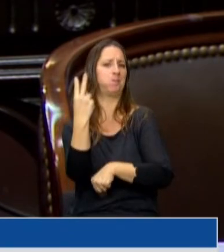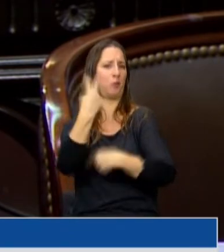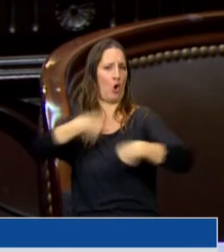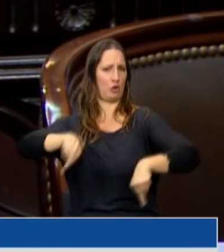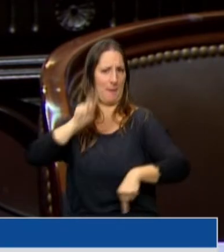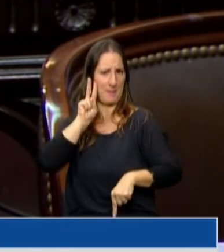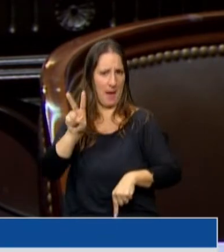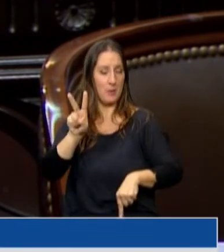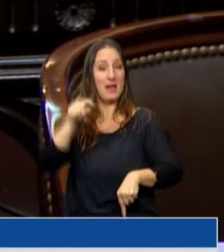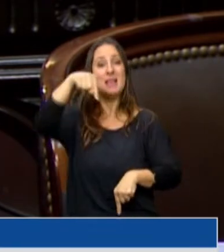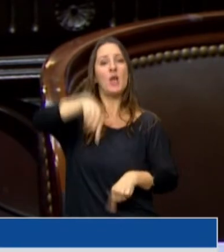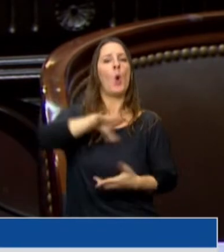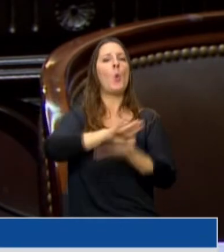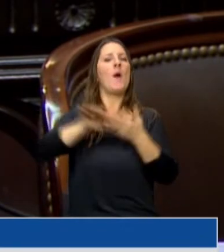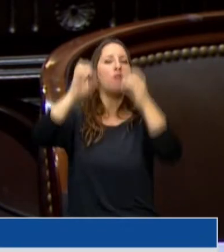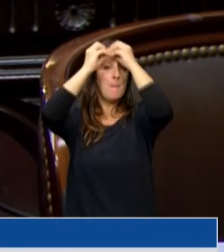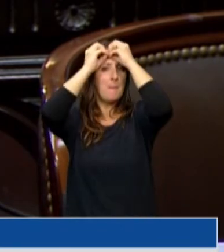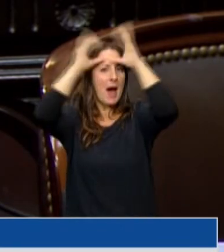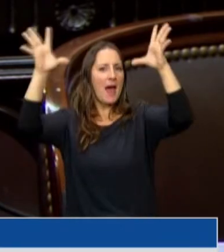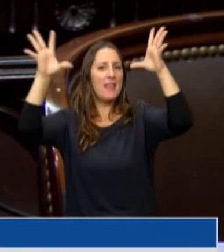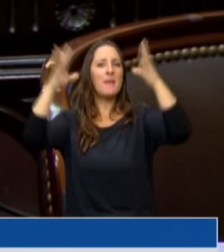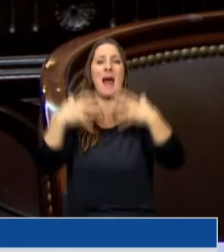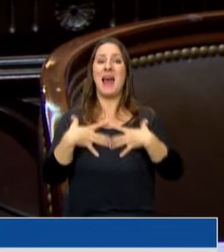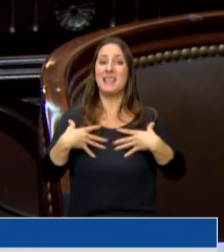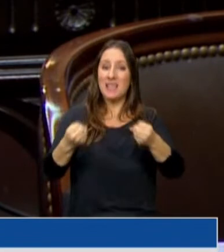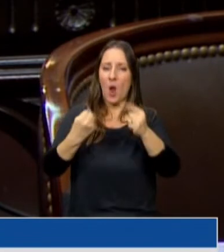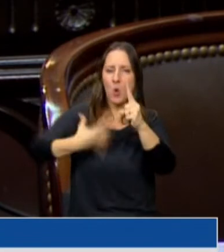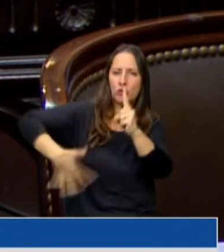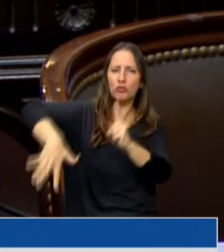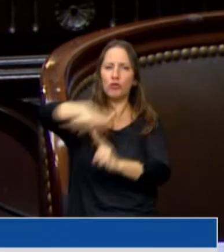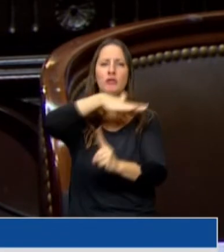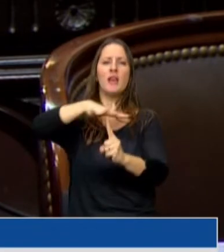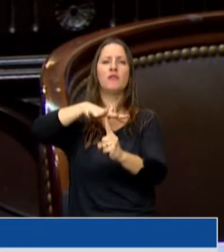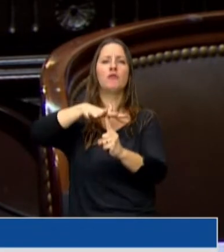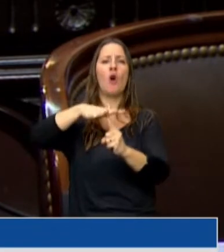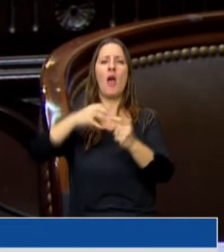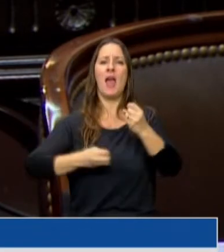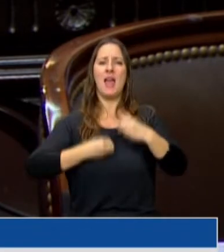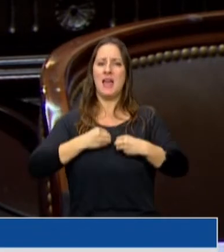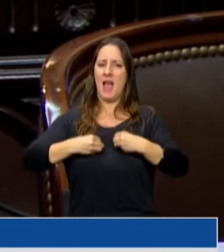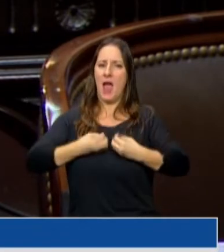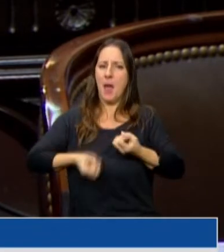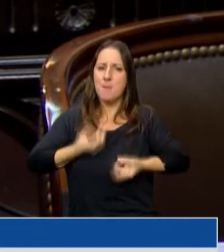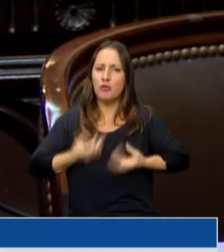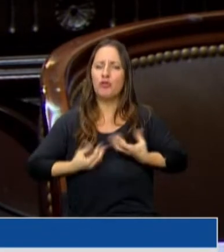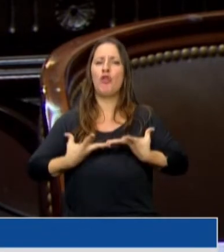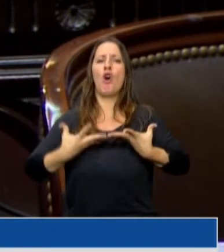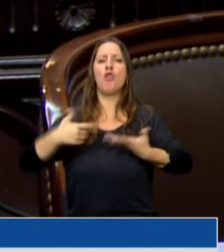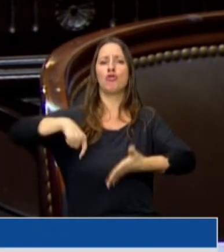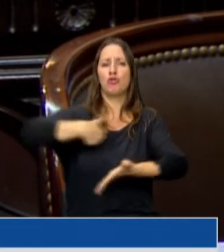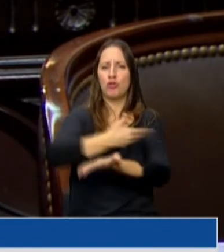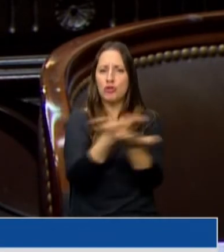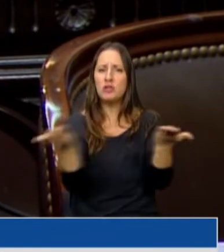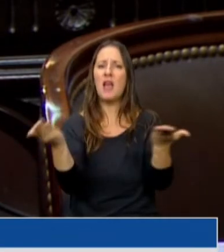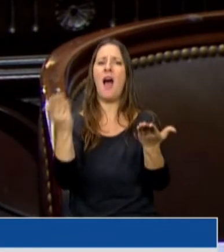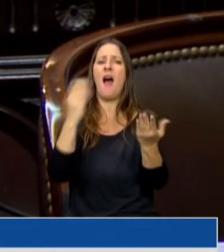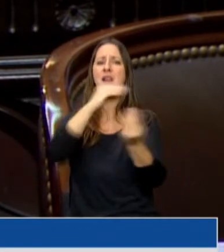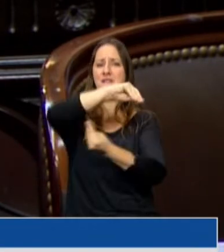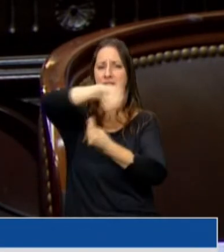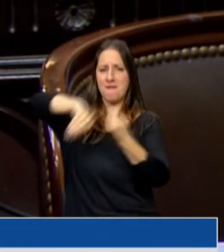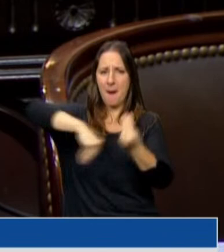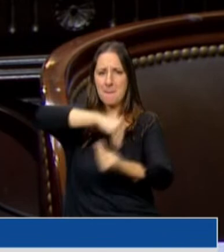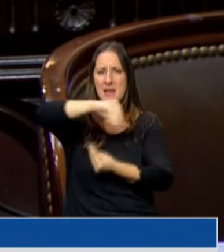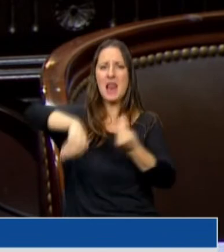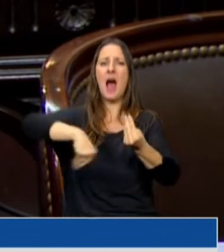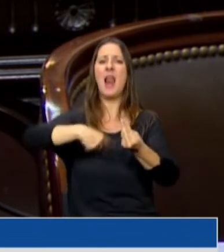paradigma, el bienestar se piensa en un contexto, en la dimensión emocional, social, familiar.